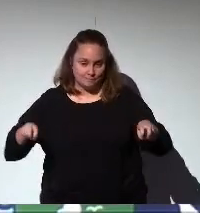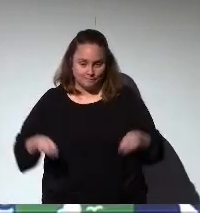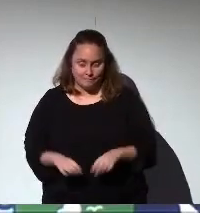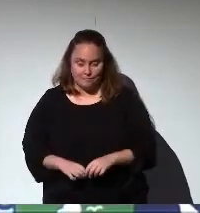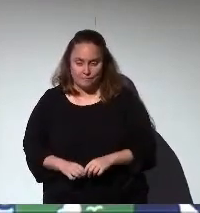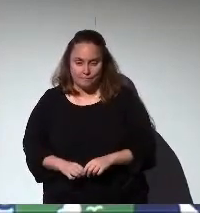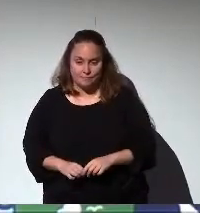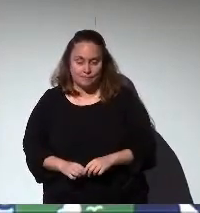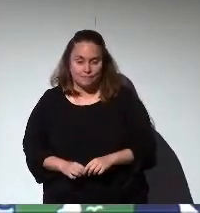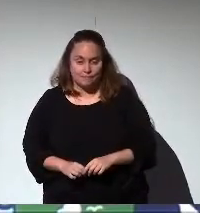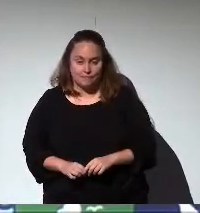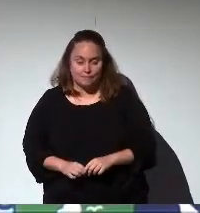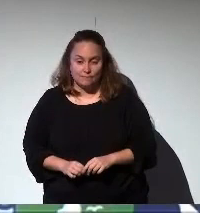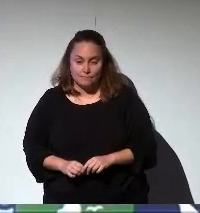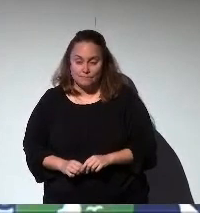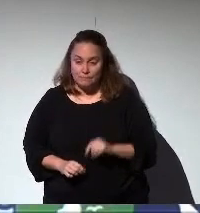Sí.